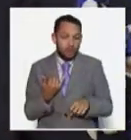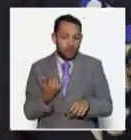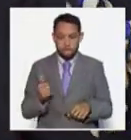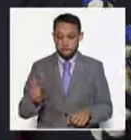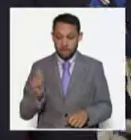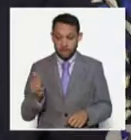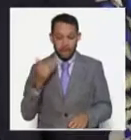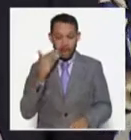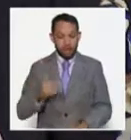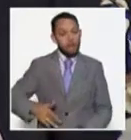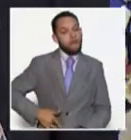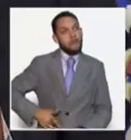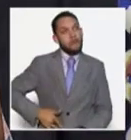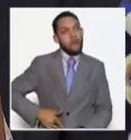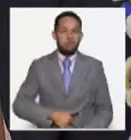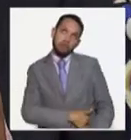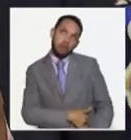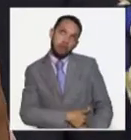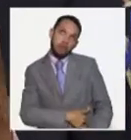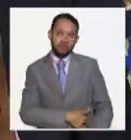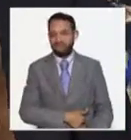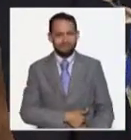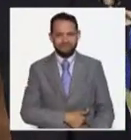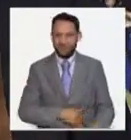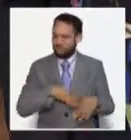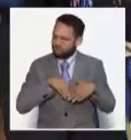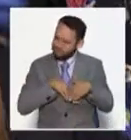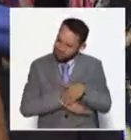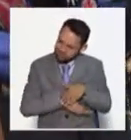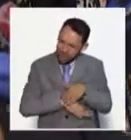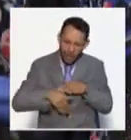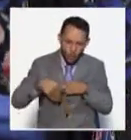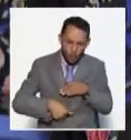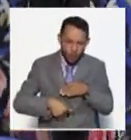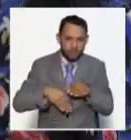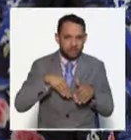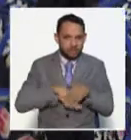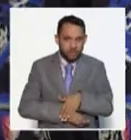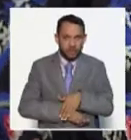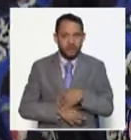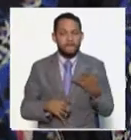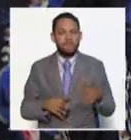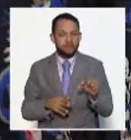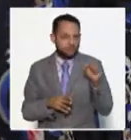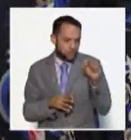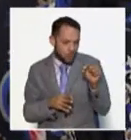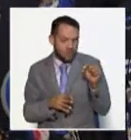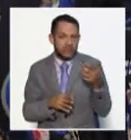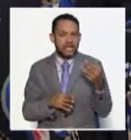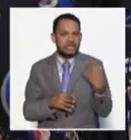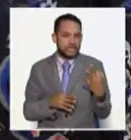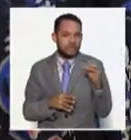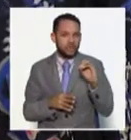ovarios porque están en la fosa pélvica están muy profundos y realmente este es el tamaño aproximado de un ovario de 34